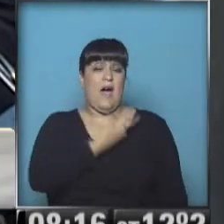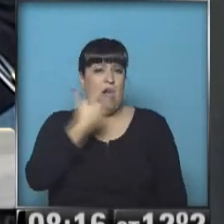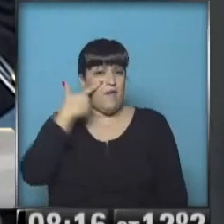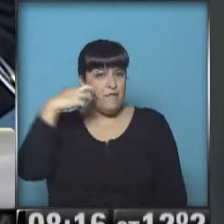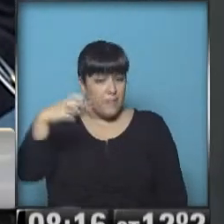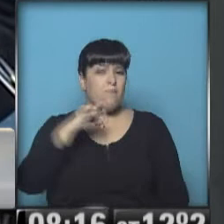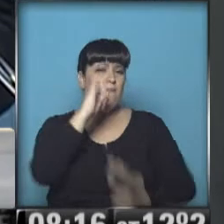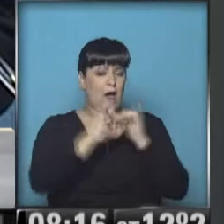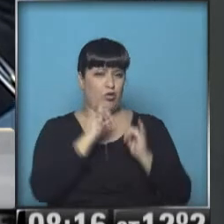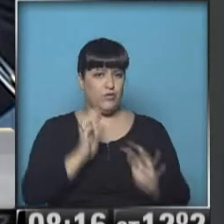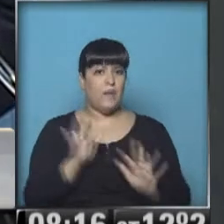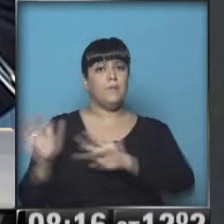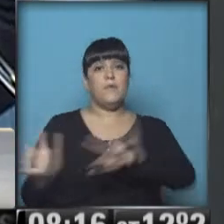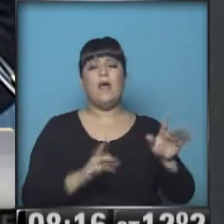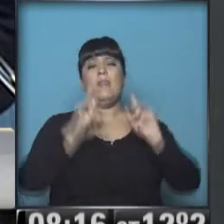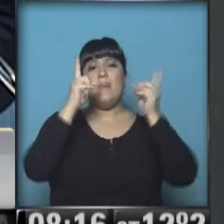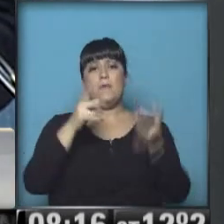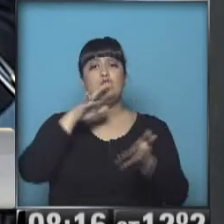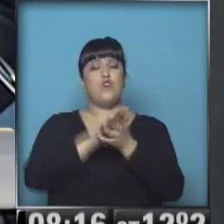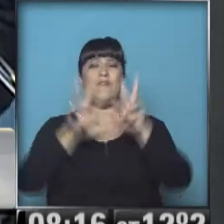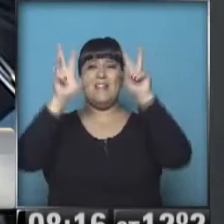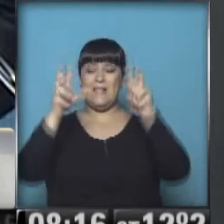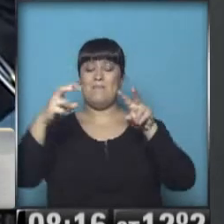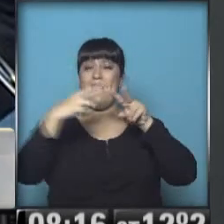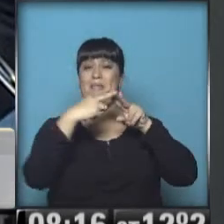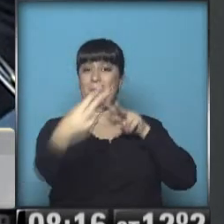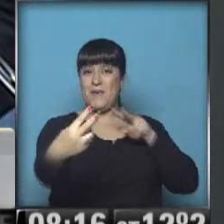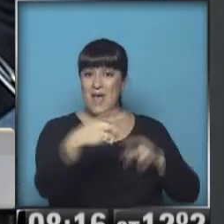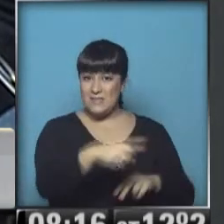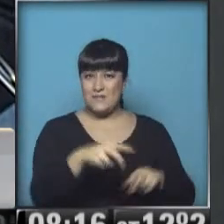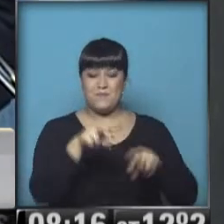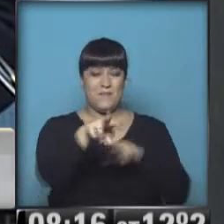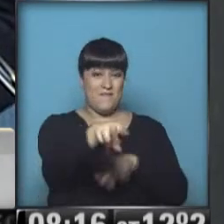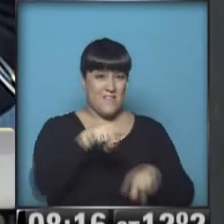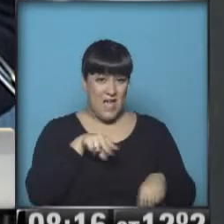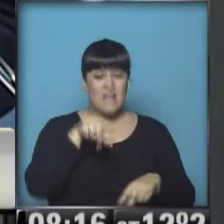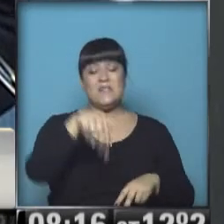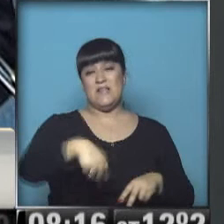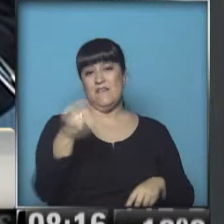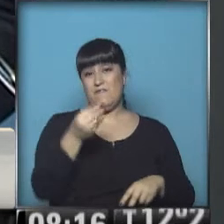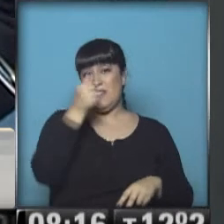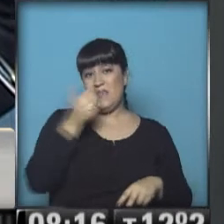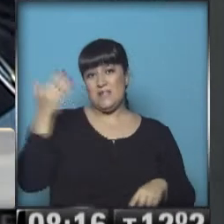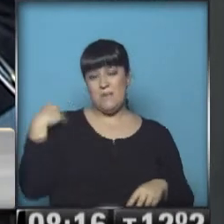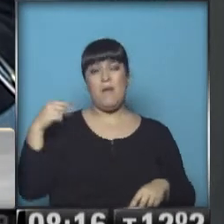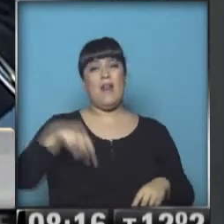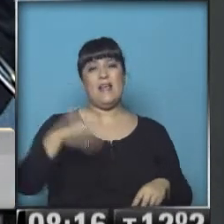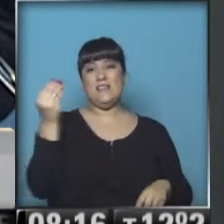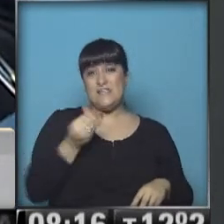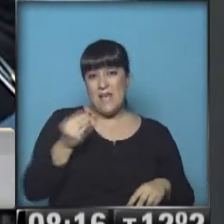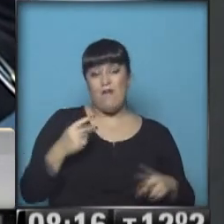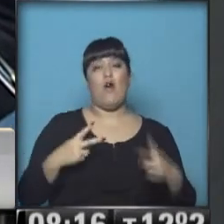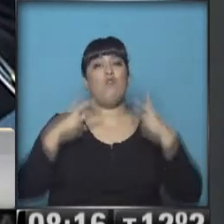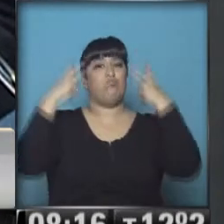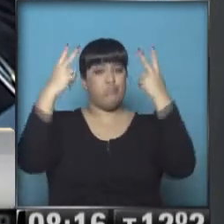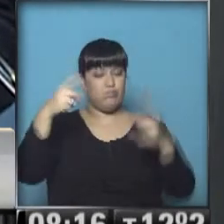respecto al tema de las obras viales en el transcurso de este fin de semana yo tuve la oportunidad de estar el día sábado inaugurando